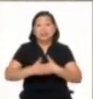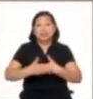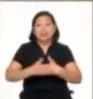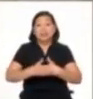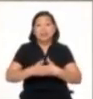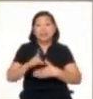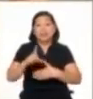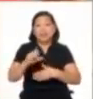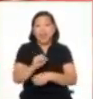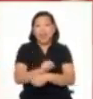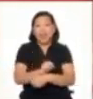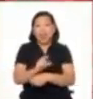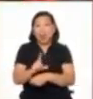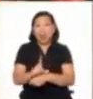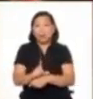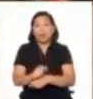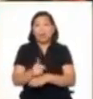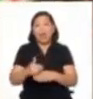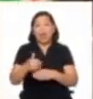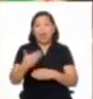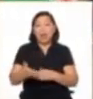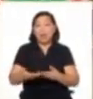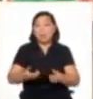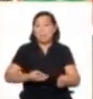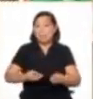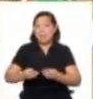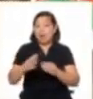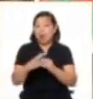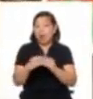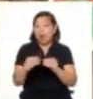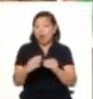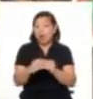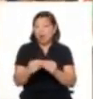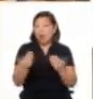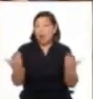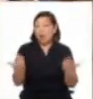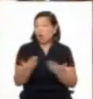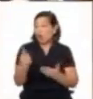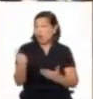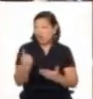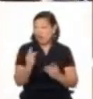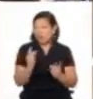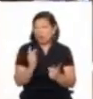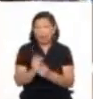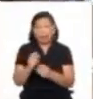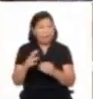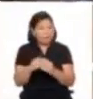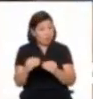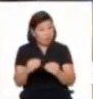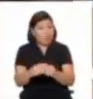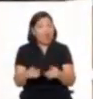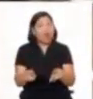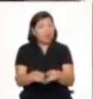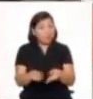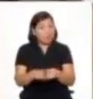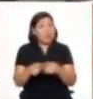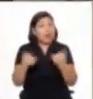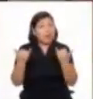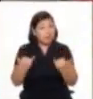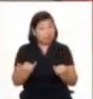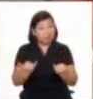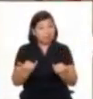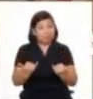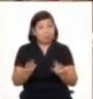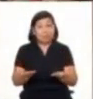de San Luis y La Victoria. Exteriores del mercado de frutas, zona en donde no solamente vamos a encontrar frutas, sino que ahora que ha iniciado